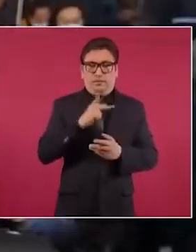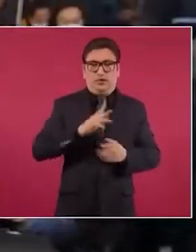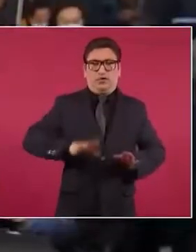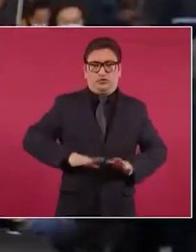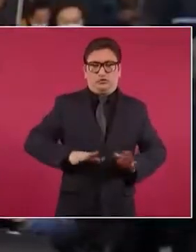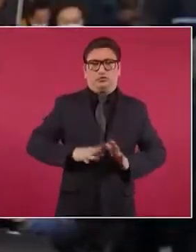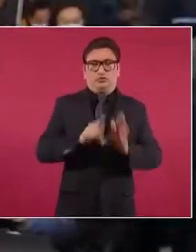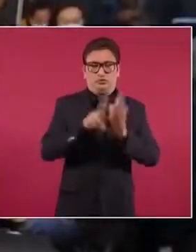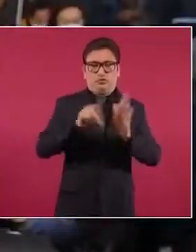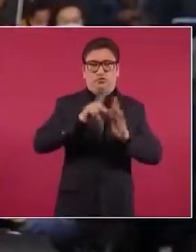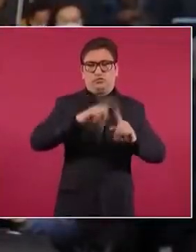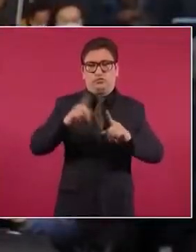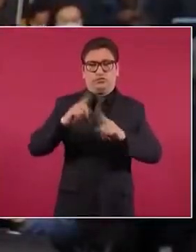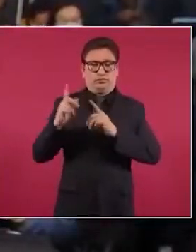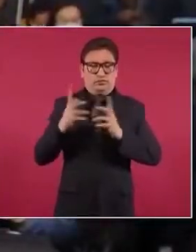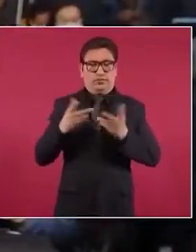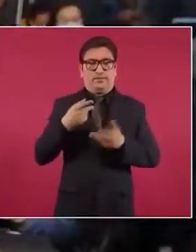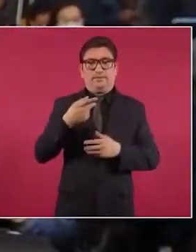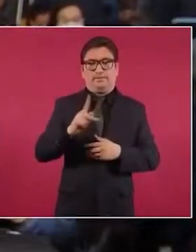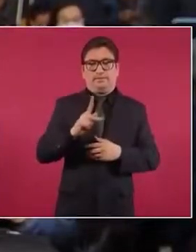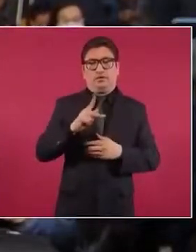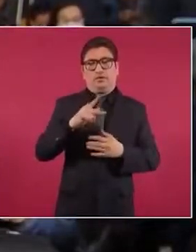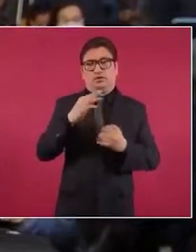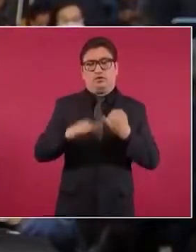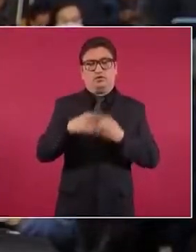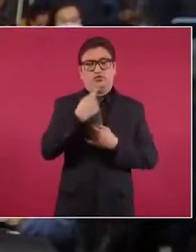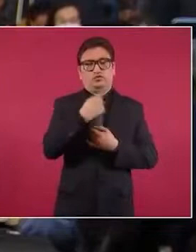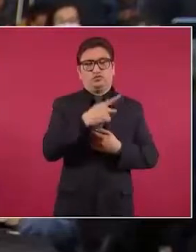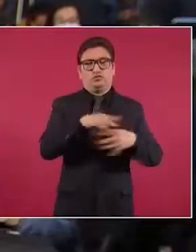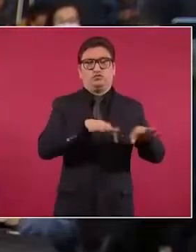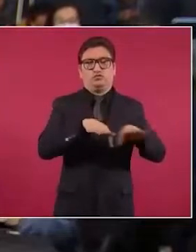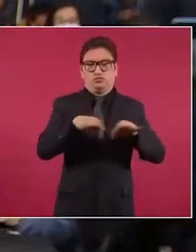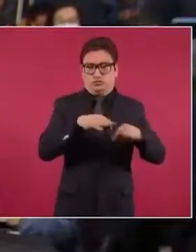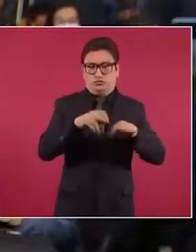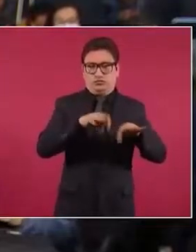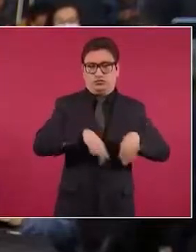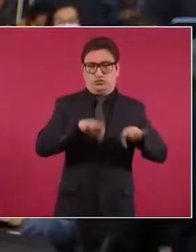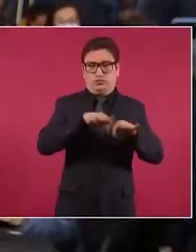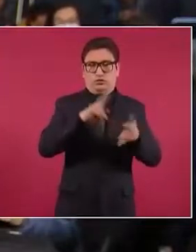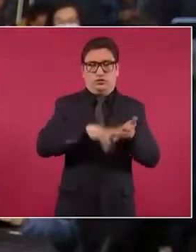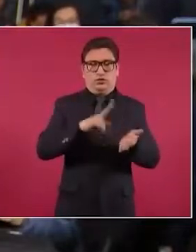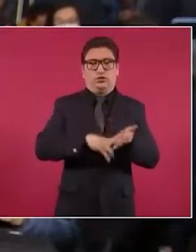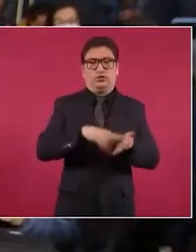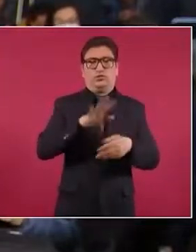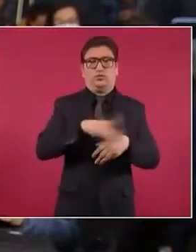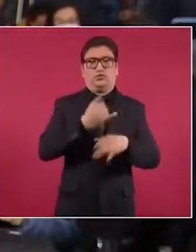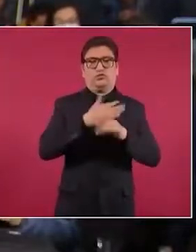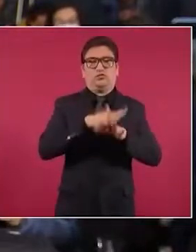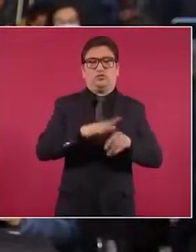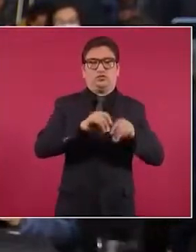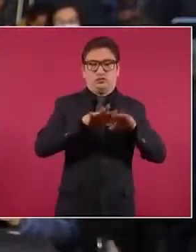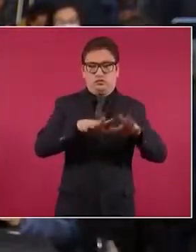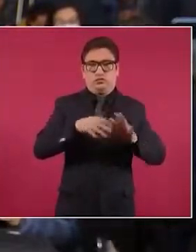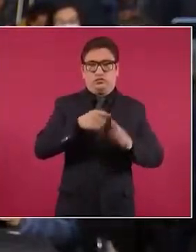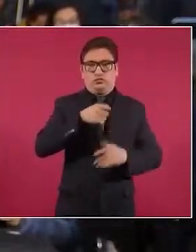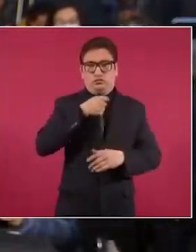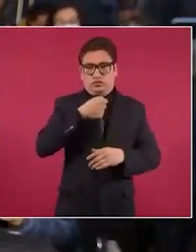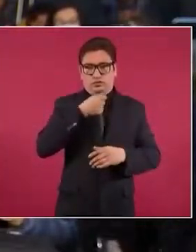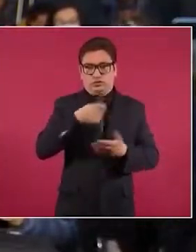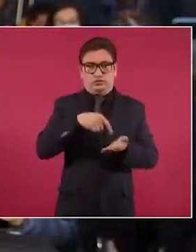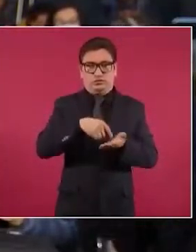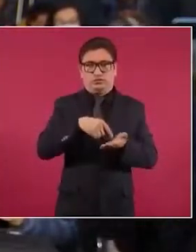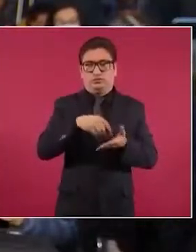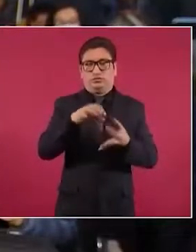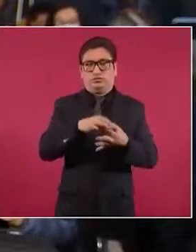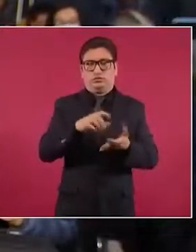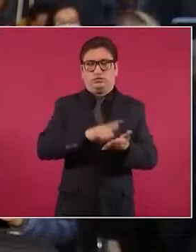tengan gustos o no, pero que al final hacen una labor referente a lo que la definición de periodismo dice